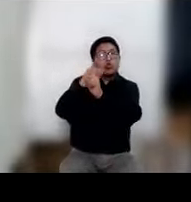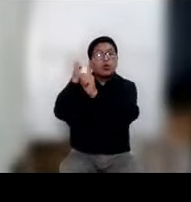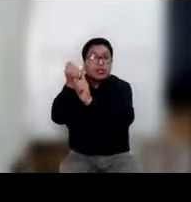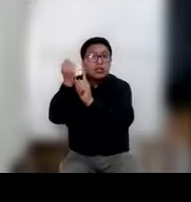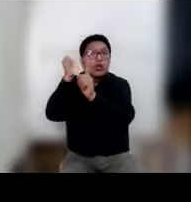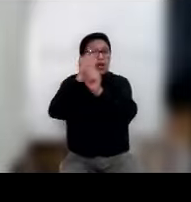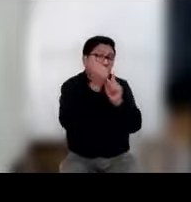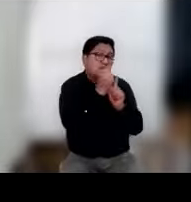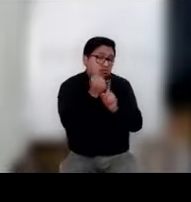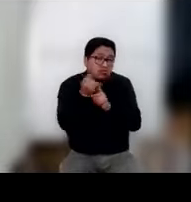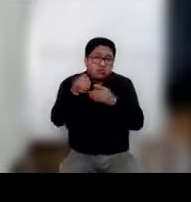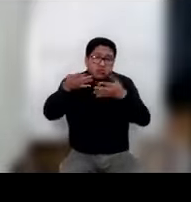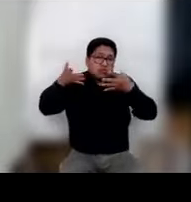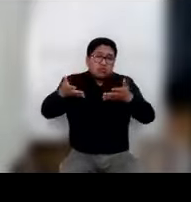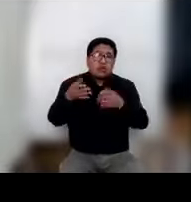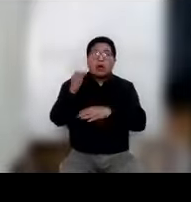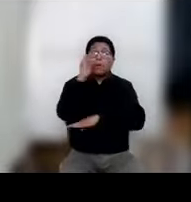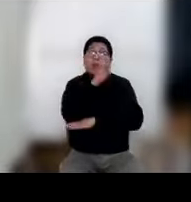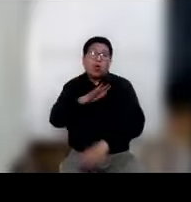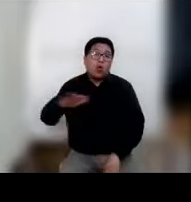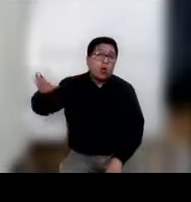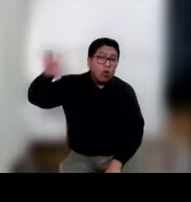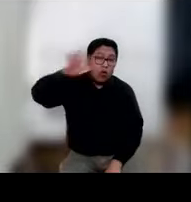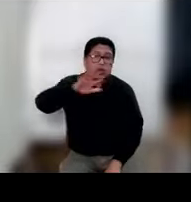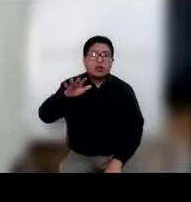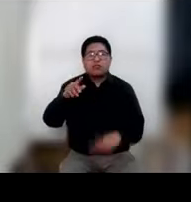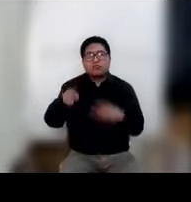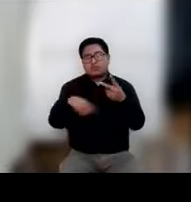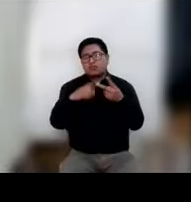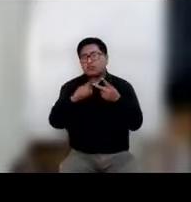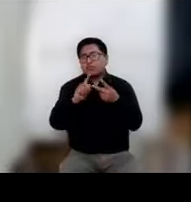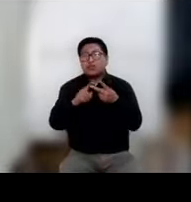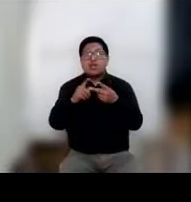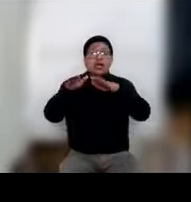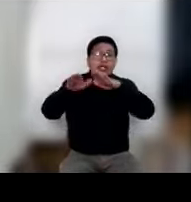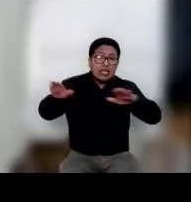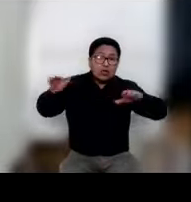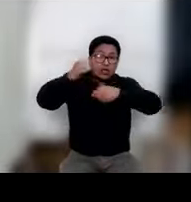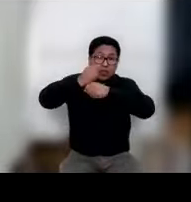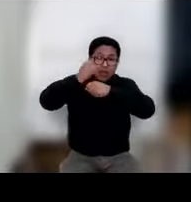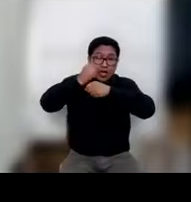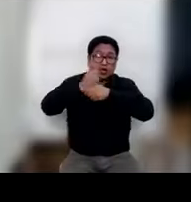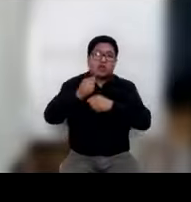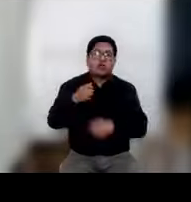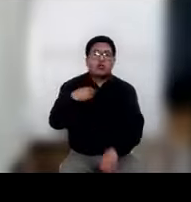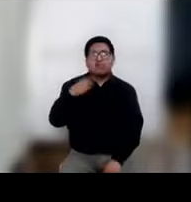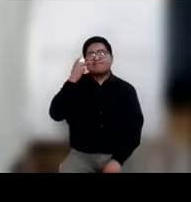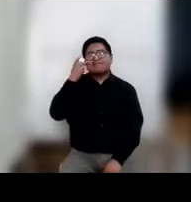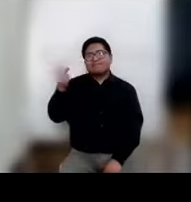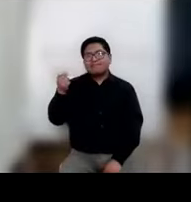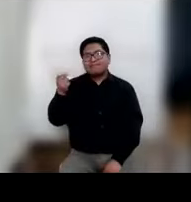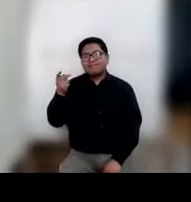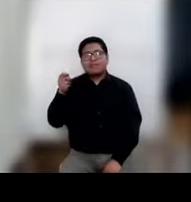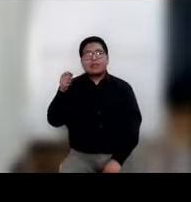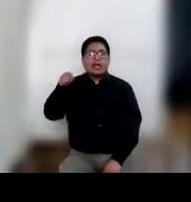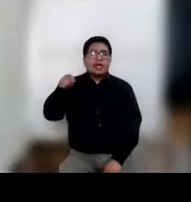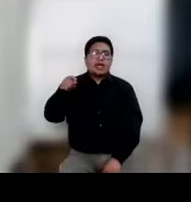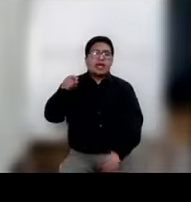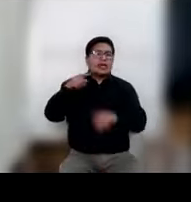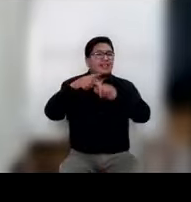nuestra de nuestro país y de nuestros niños trabajadores es que hemos desarrollado otra